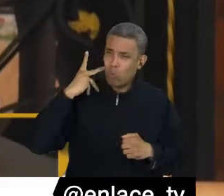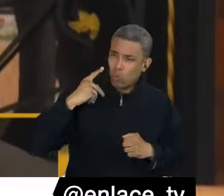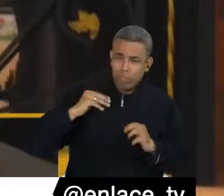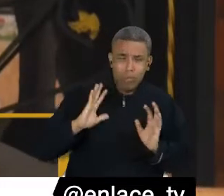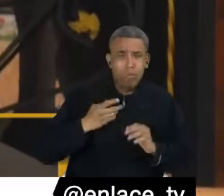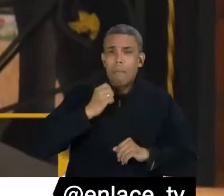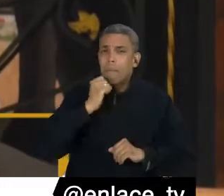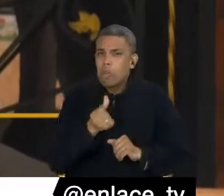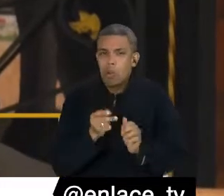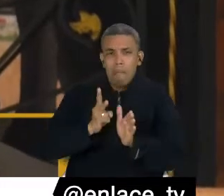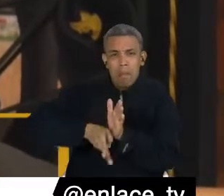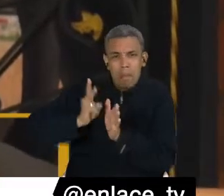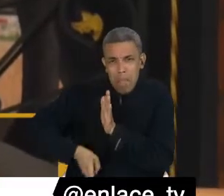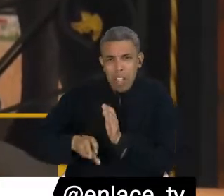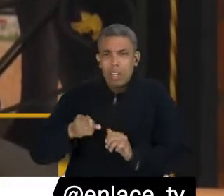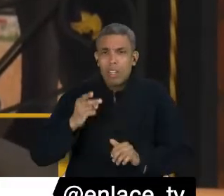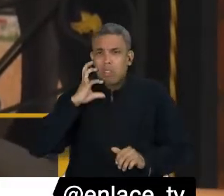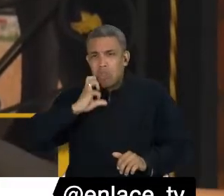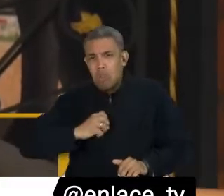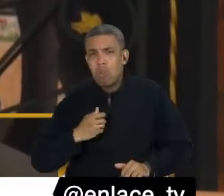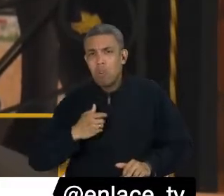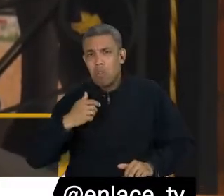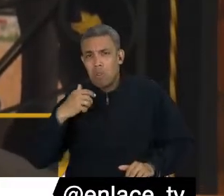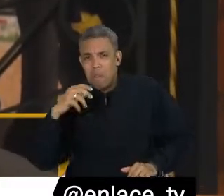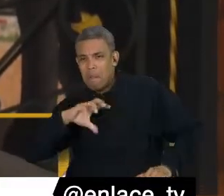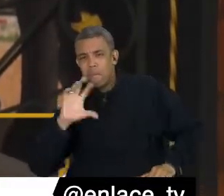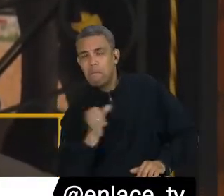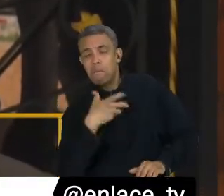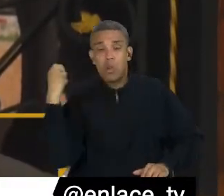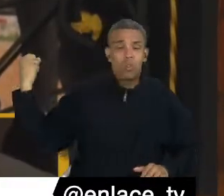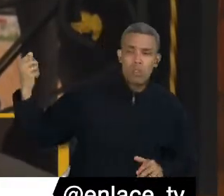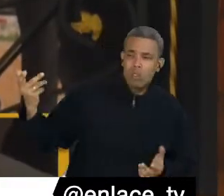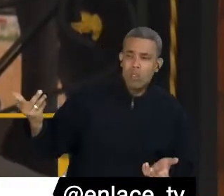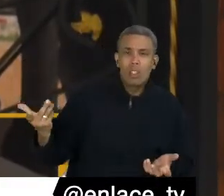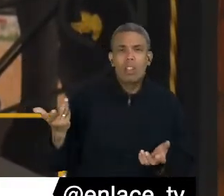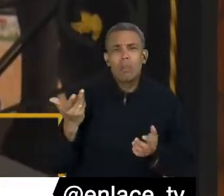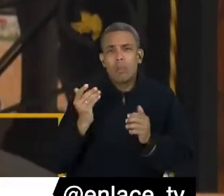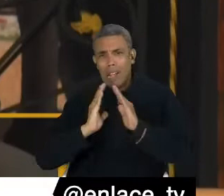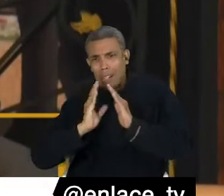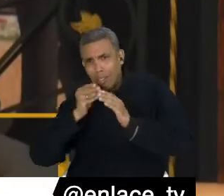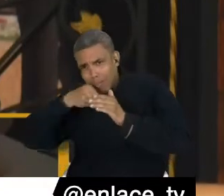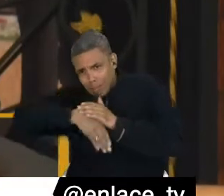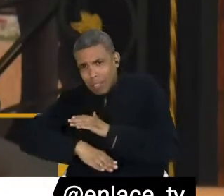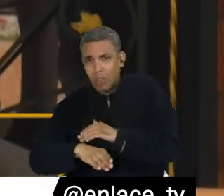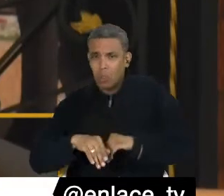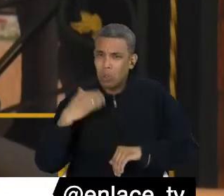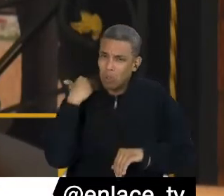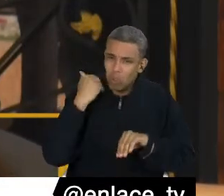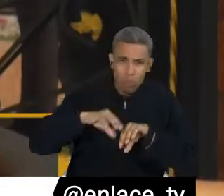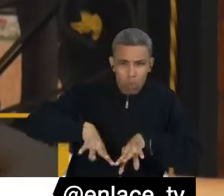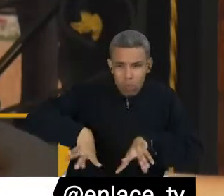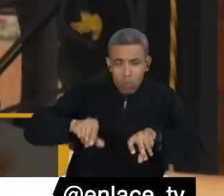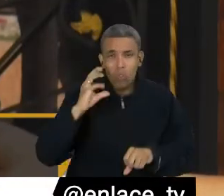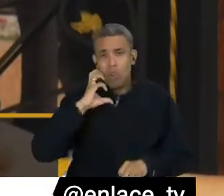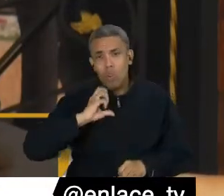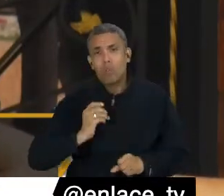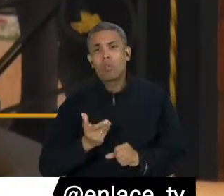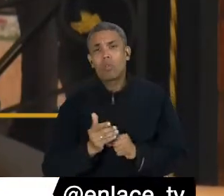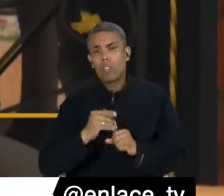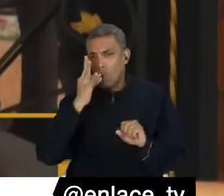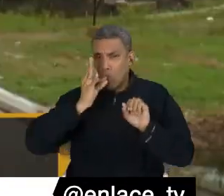el delito, el raponazo, el atraco, ya roban residencias, ¿sí? Y el microtráfico, que no podemos dejarlo